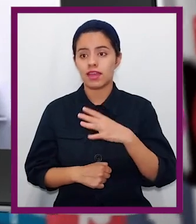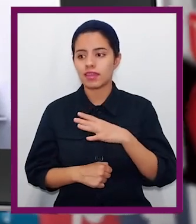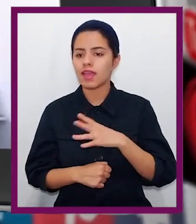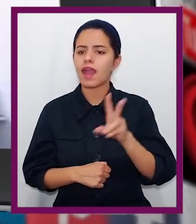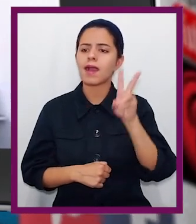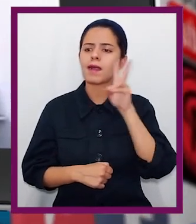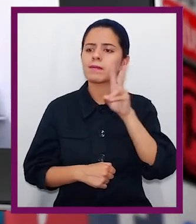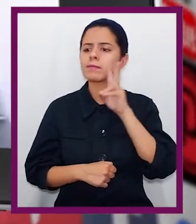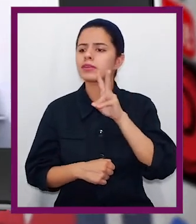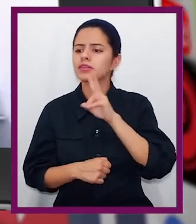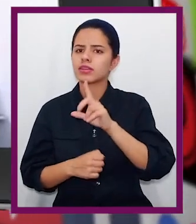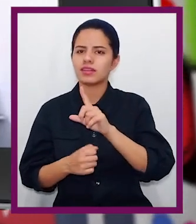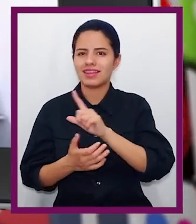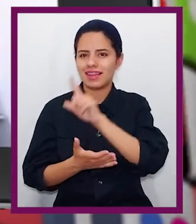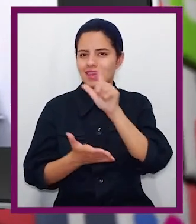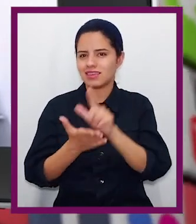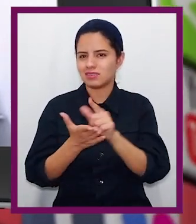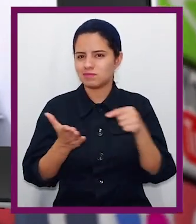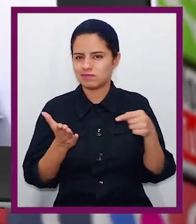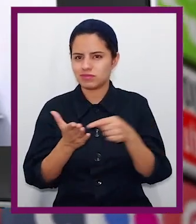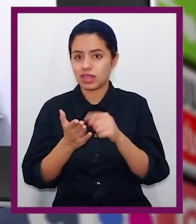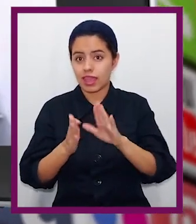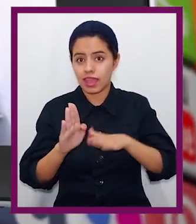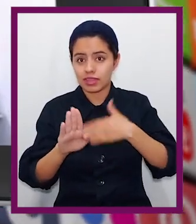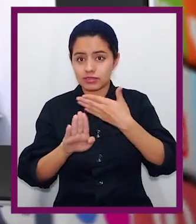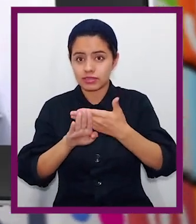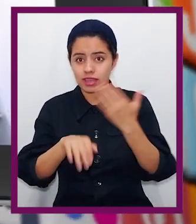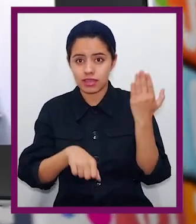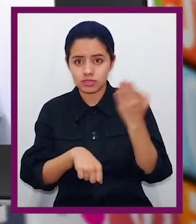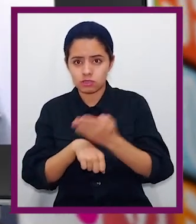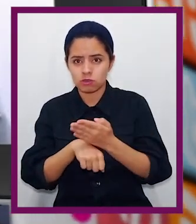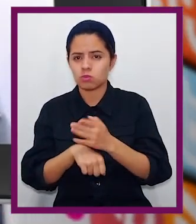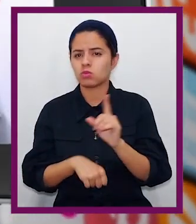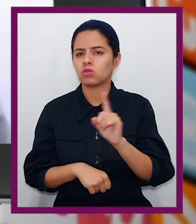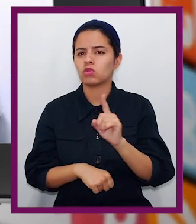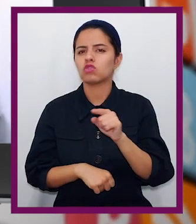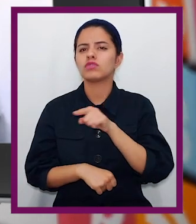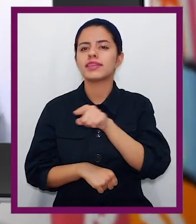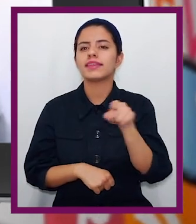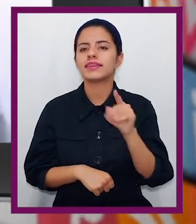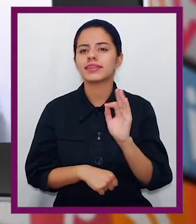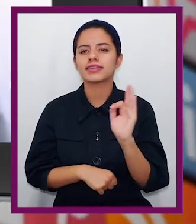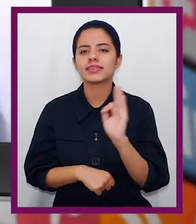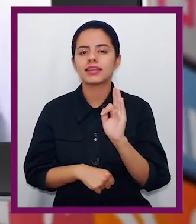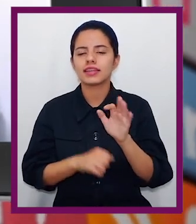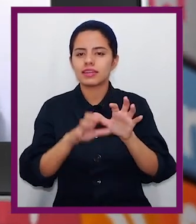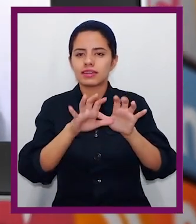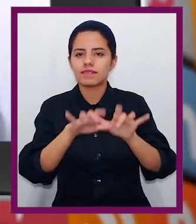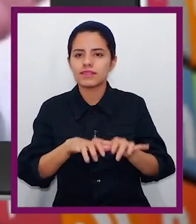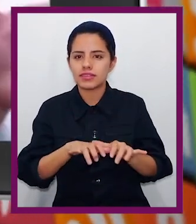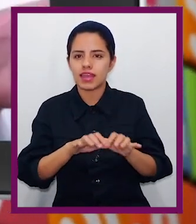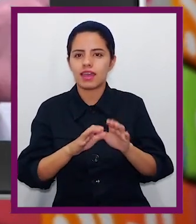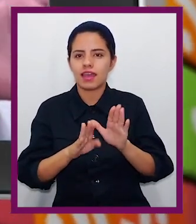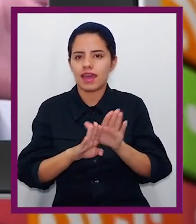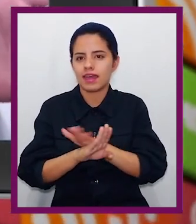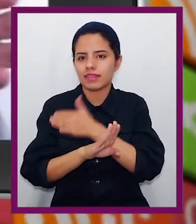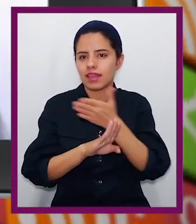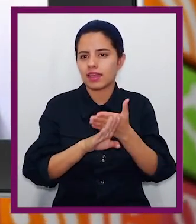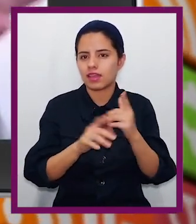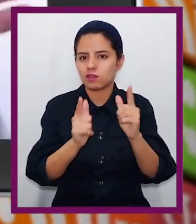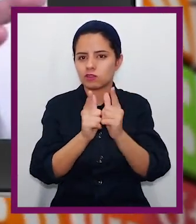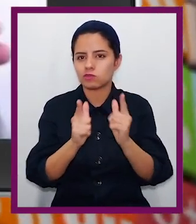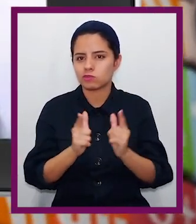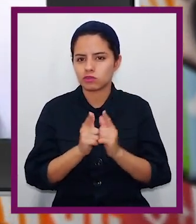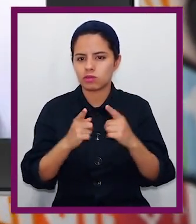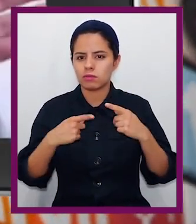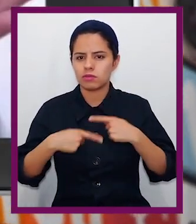una persecución legal de parte de lo que nosotros decimos. Uno dice algo que agrede o afecta a un grupo de personas y